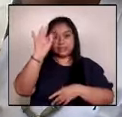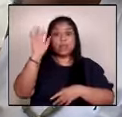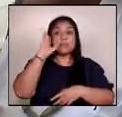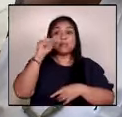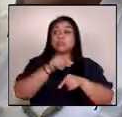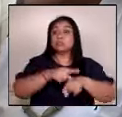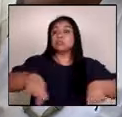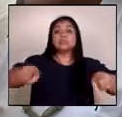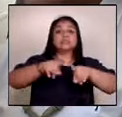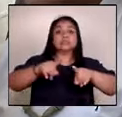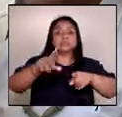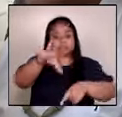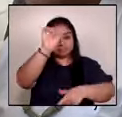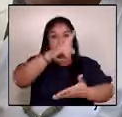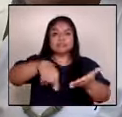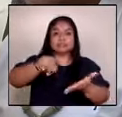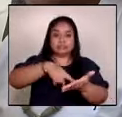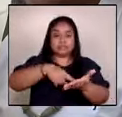tengo un mandato popular.